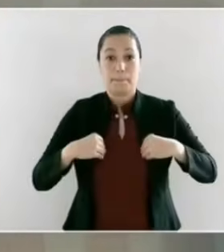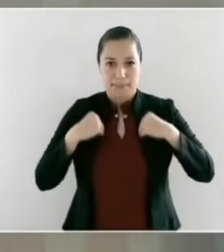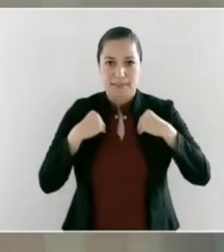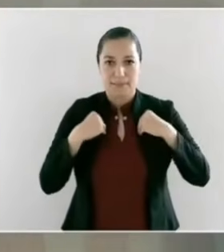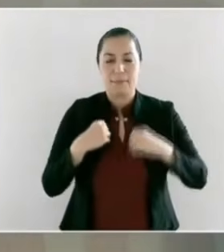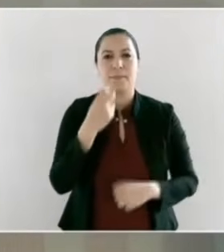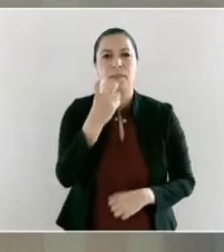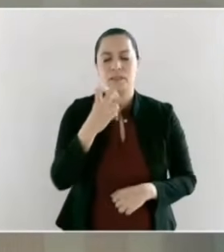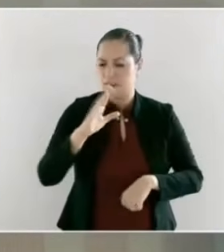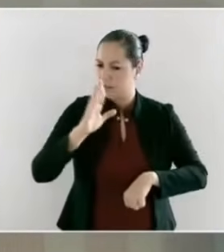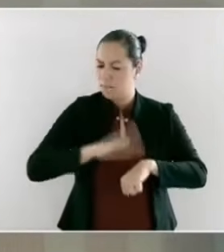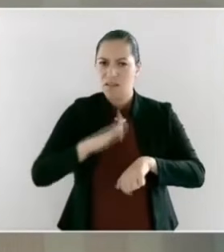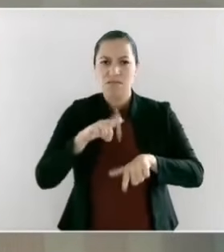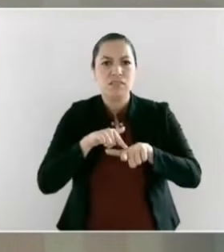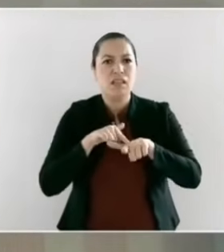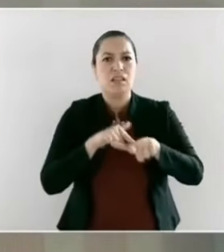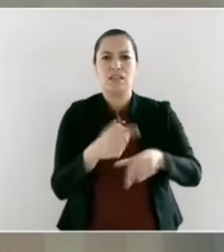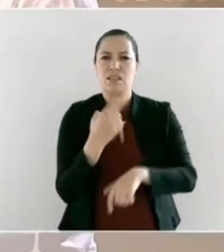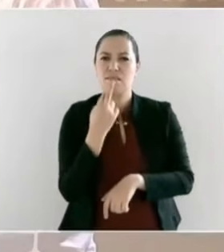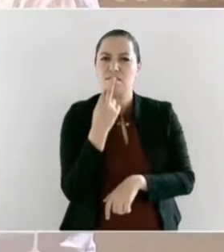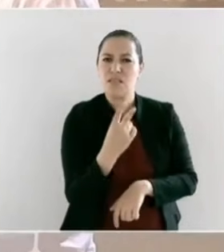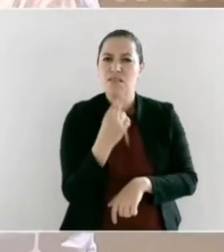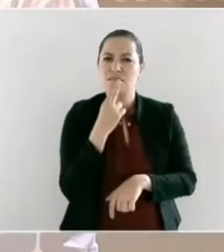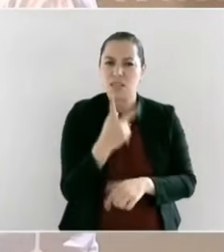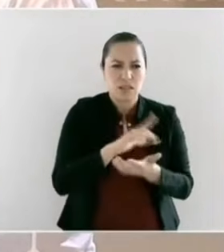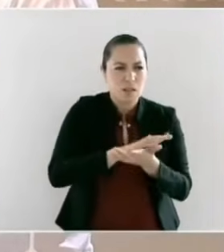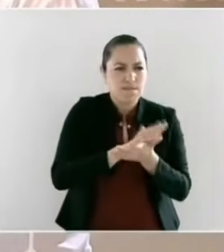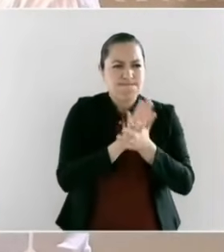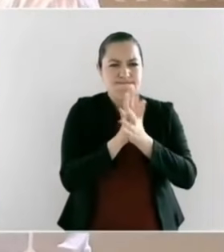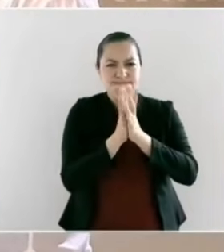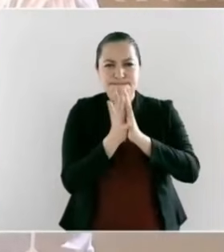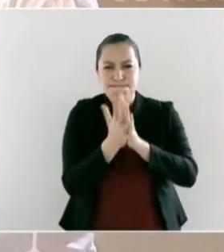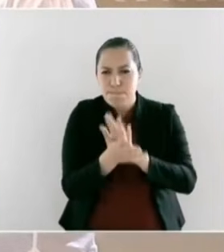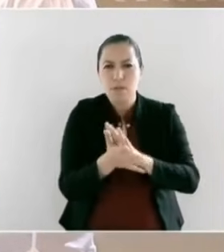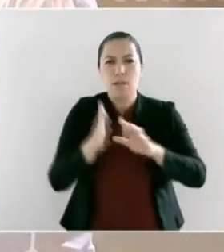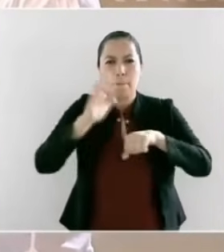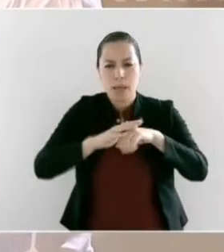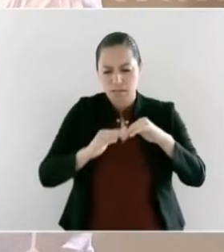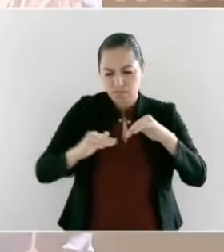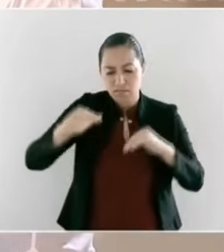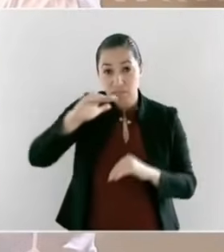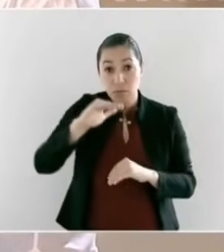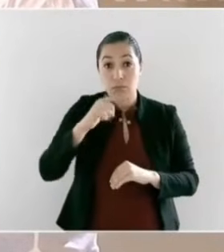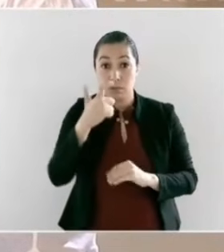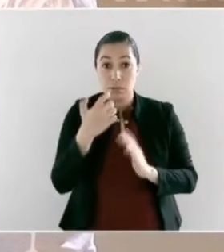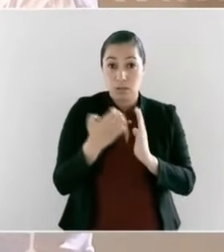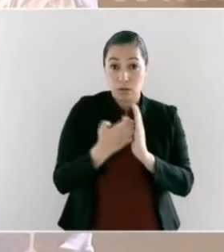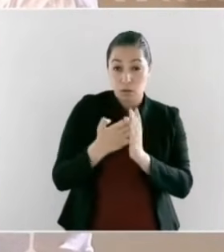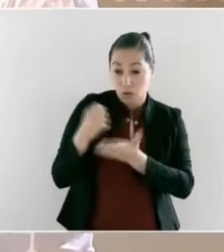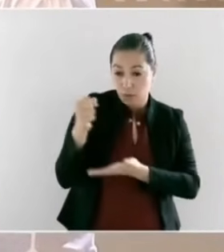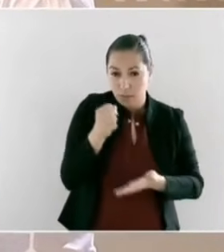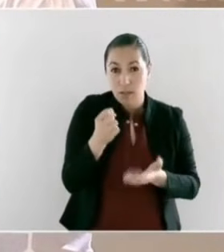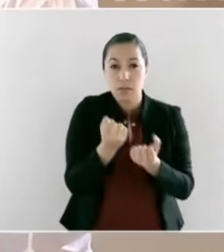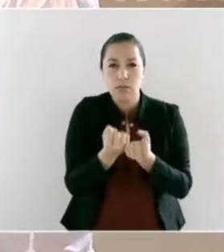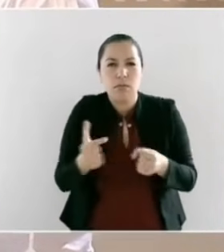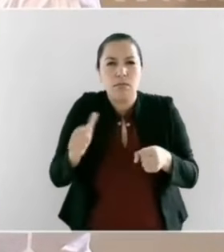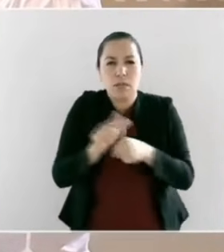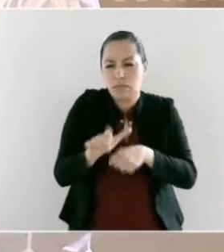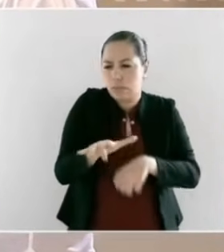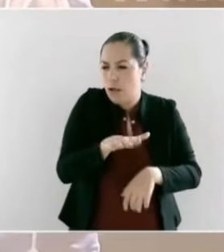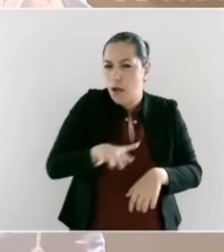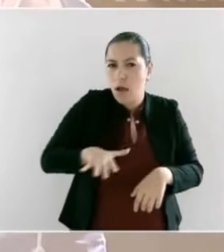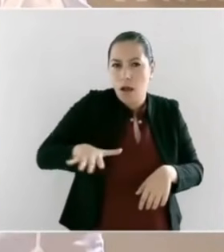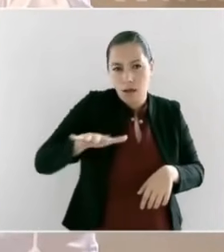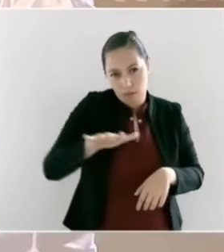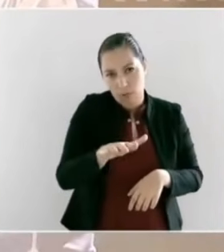seguir mejorando la situación económica, social, de todo el pueblo de Sinaloa con obras